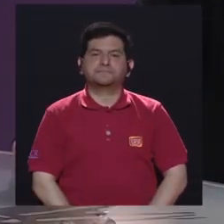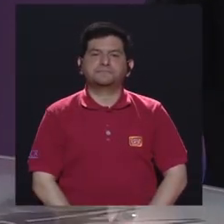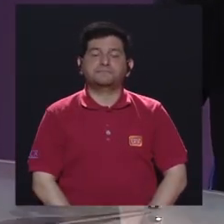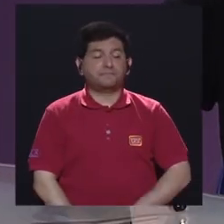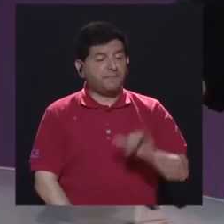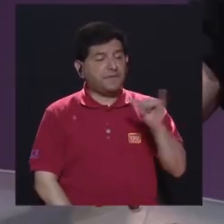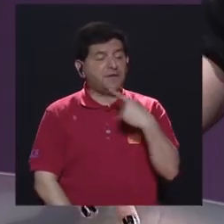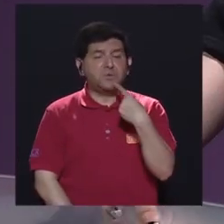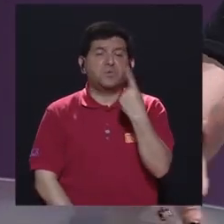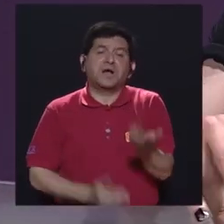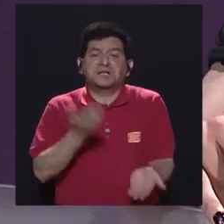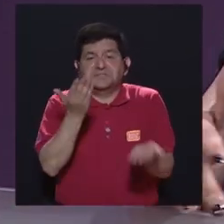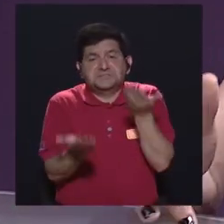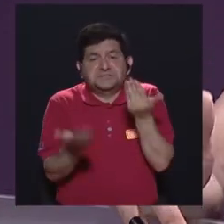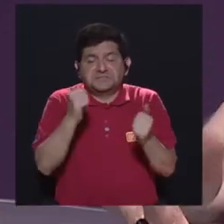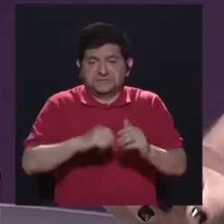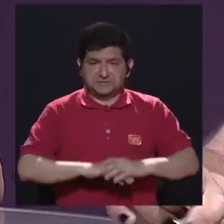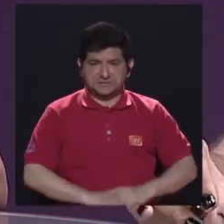También podría decir que